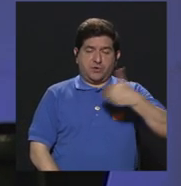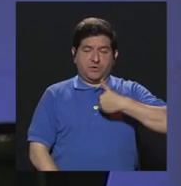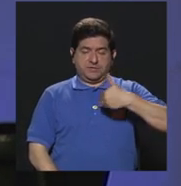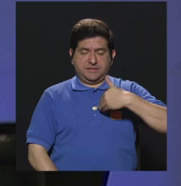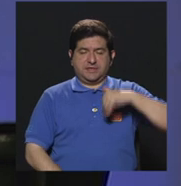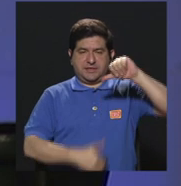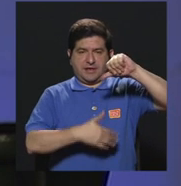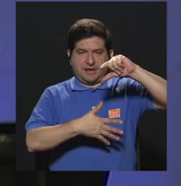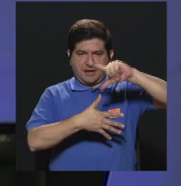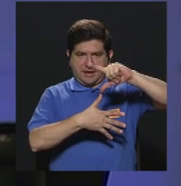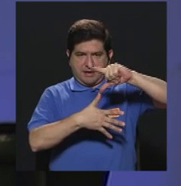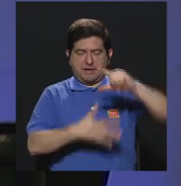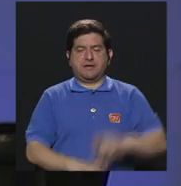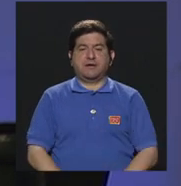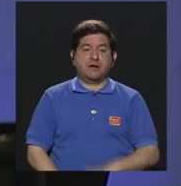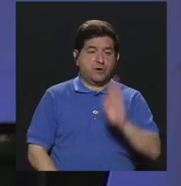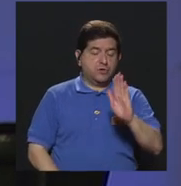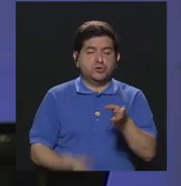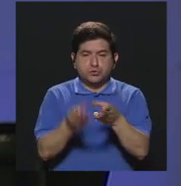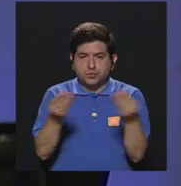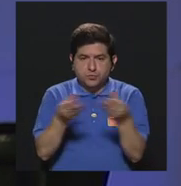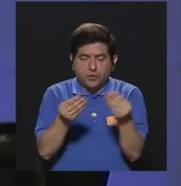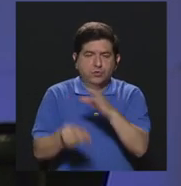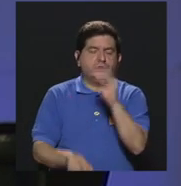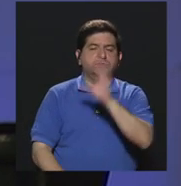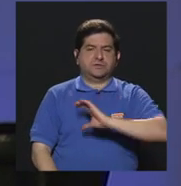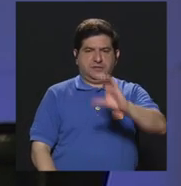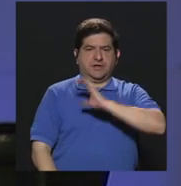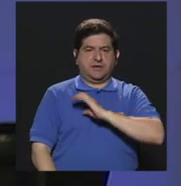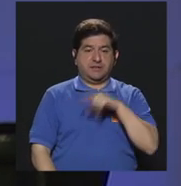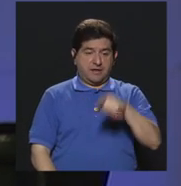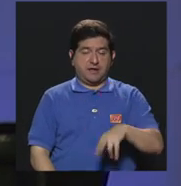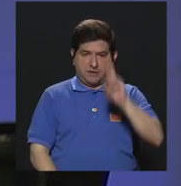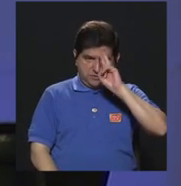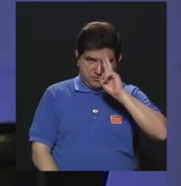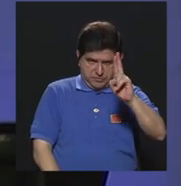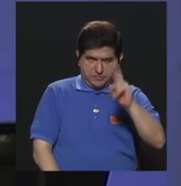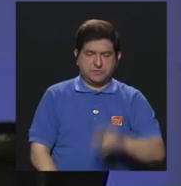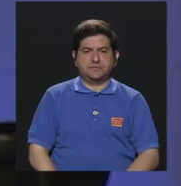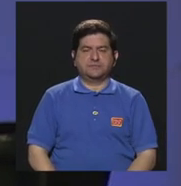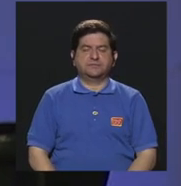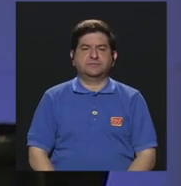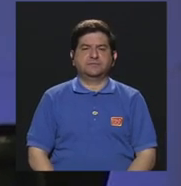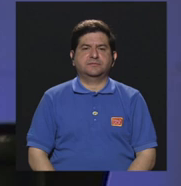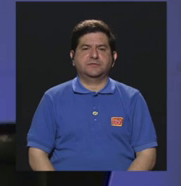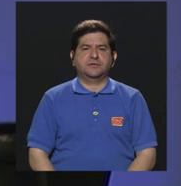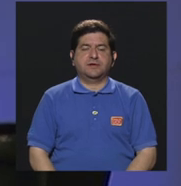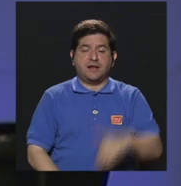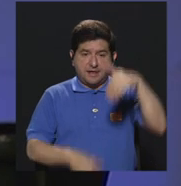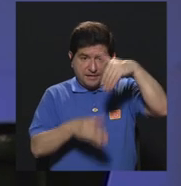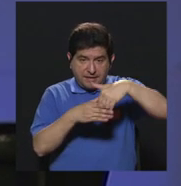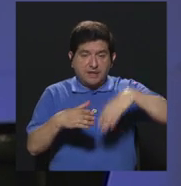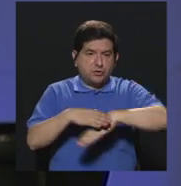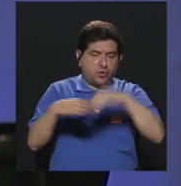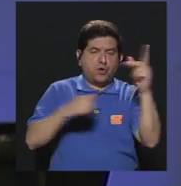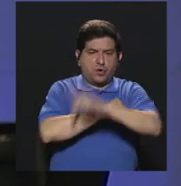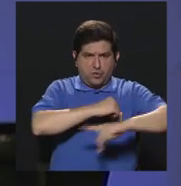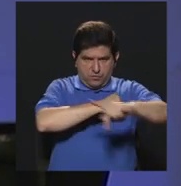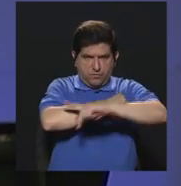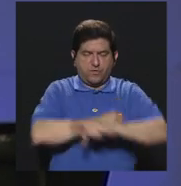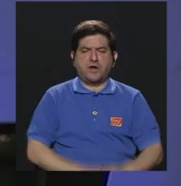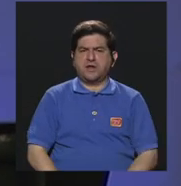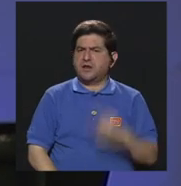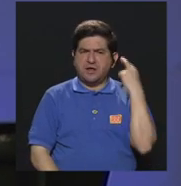Latina por su producción y calidad. Este reconocimiento, lugar dentro y fuera del país, no